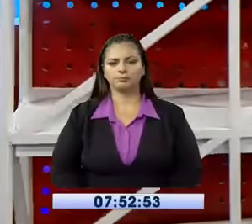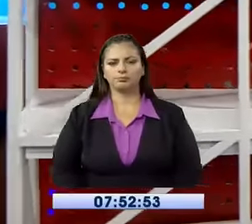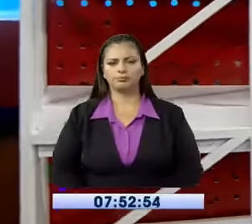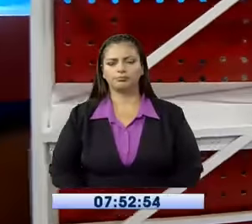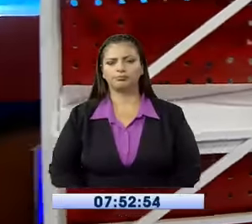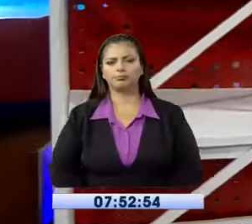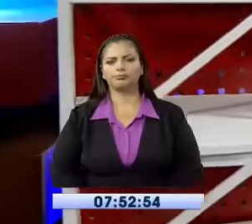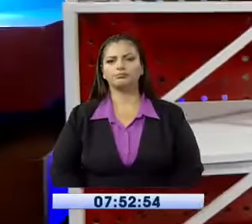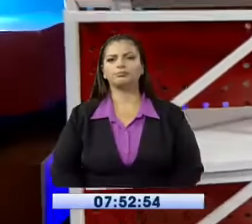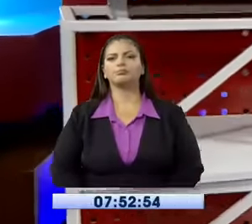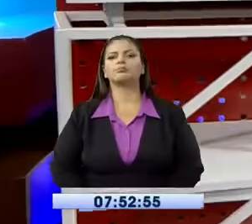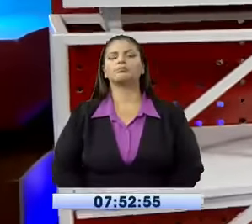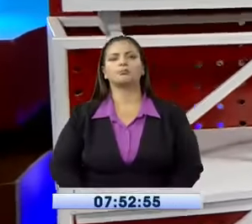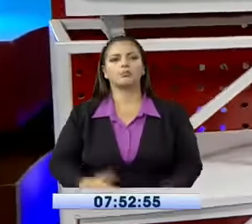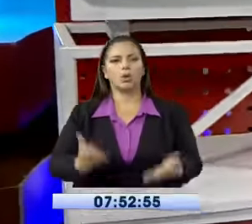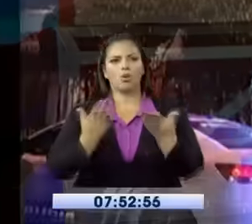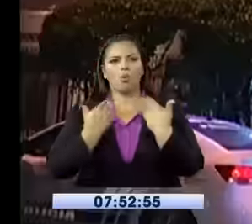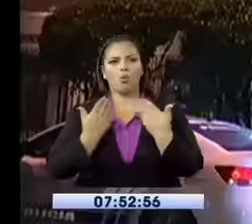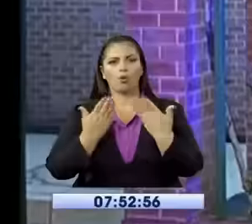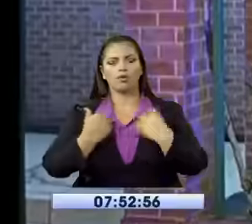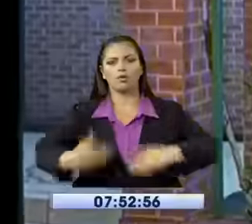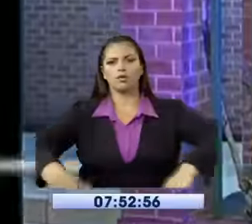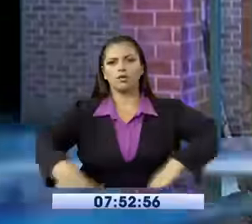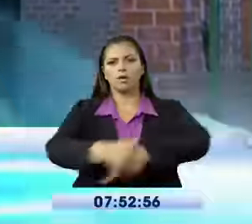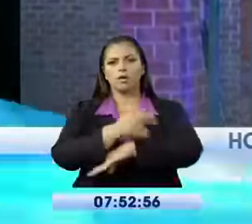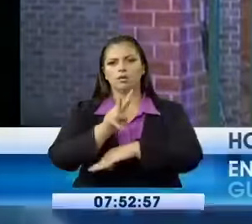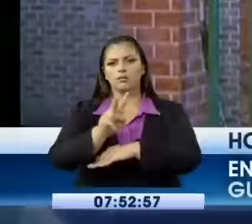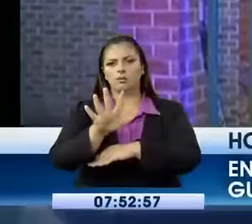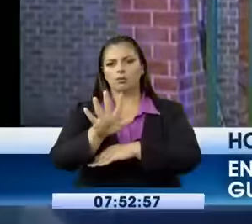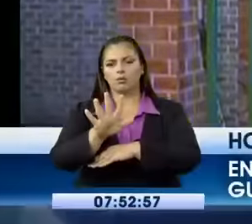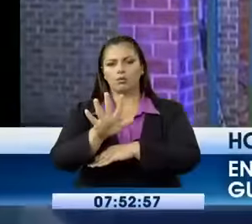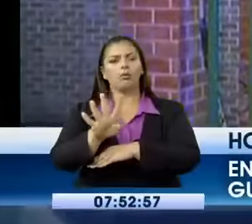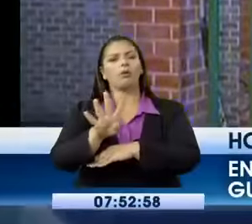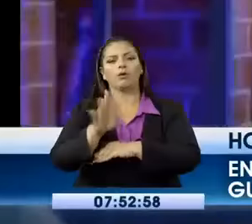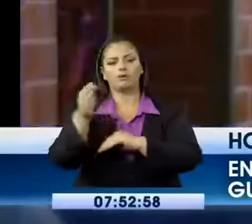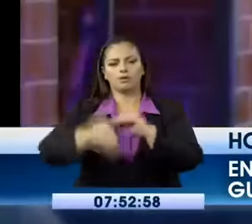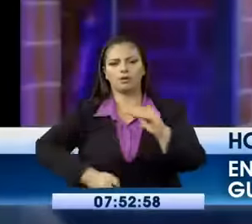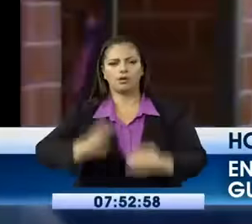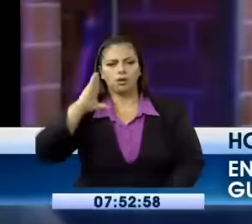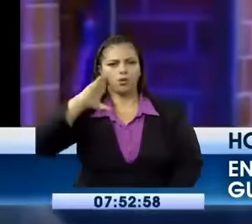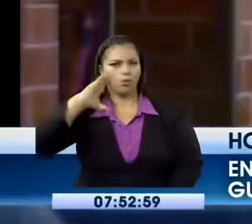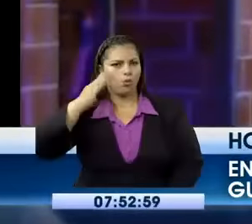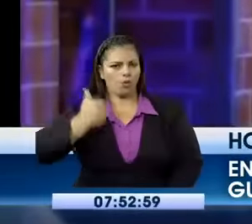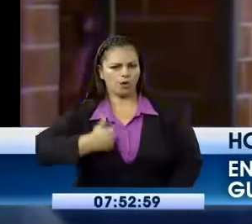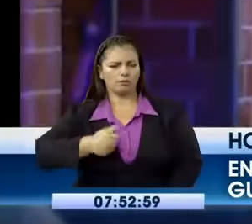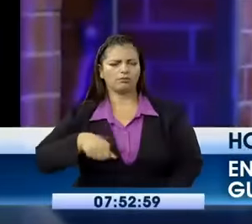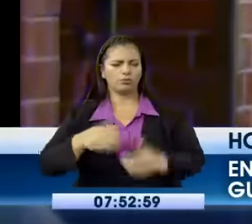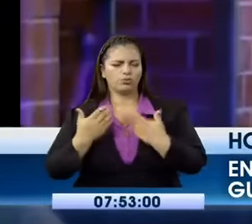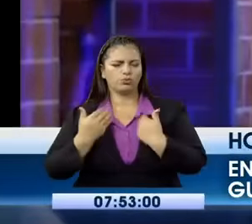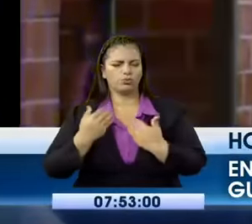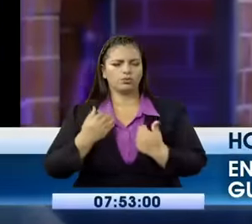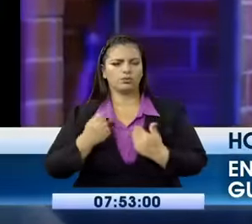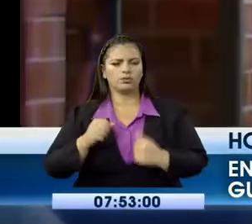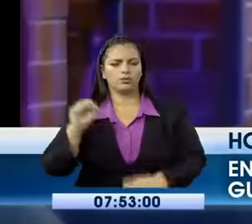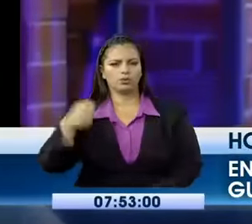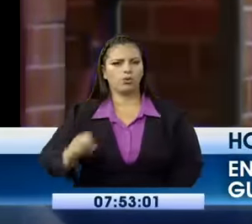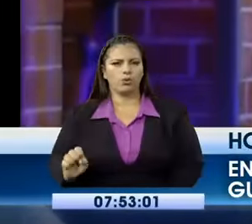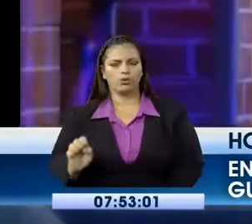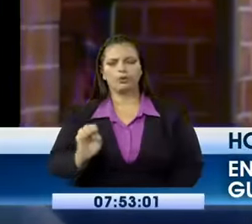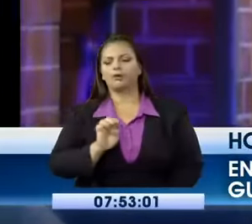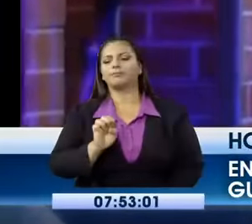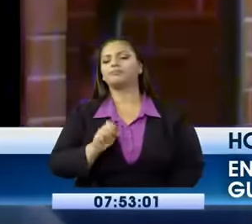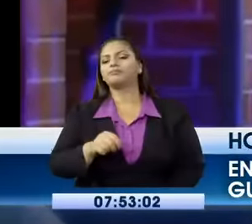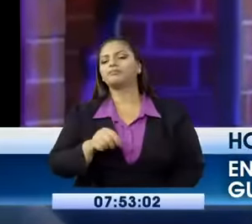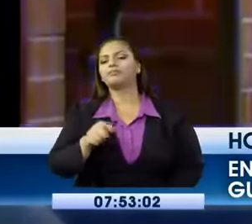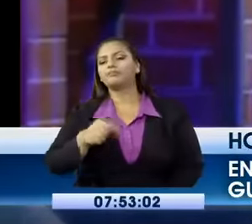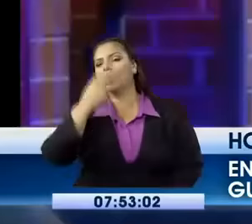vida en la habitación de un Hostal ubicado en las calles 24 y cuenca al suroeste de Guayaquil los encargados del lugar